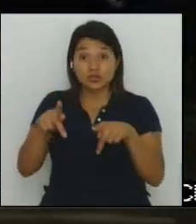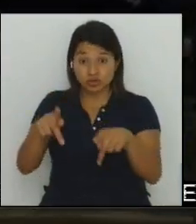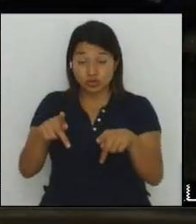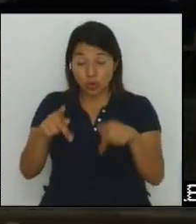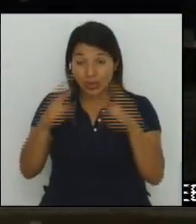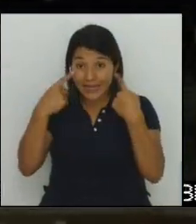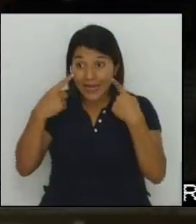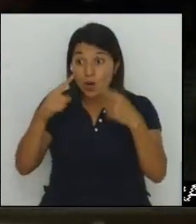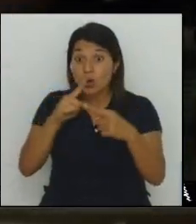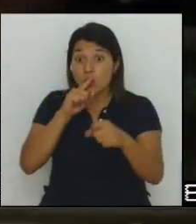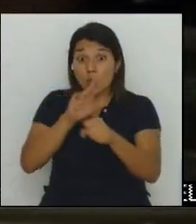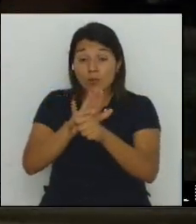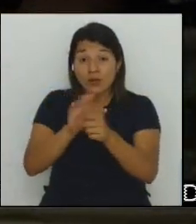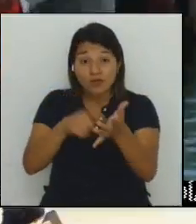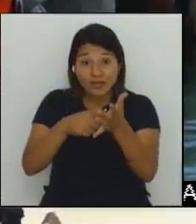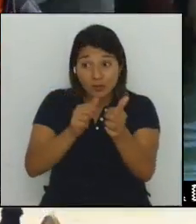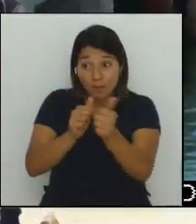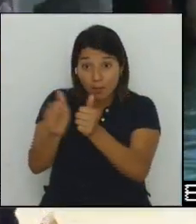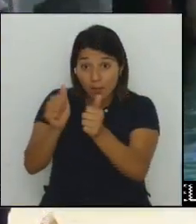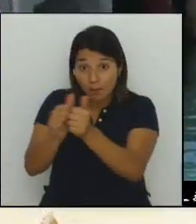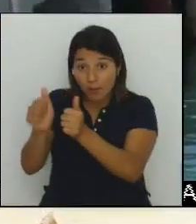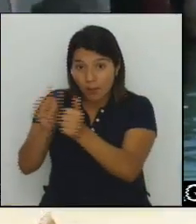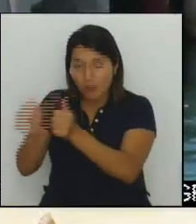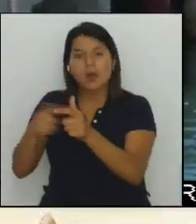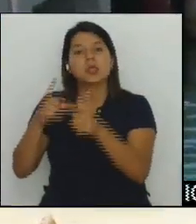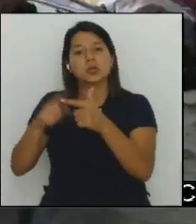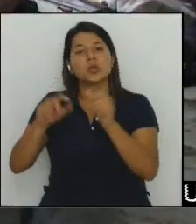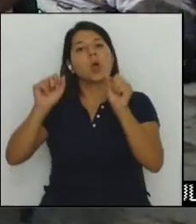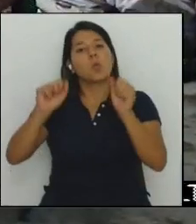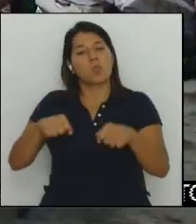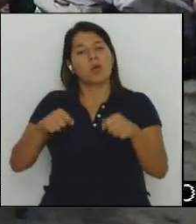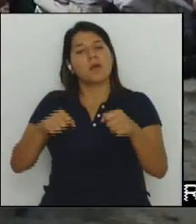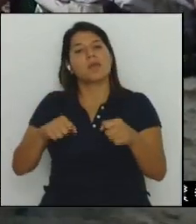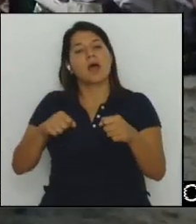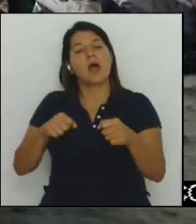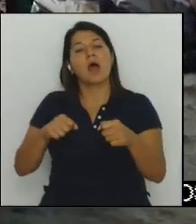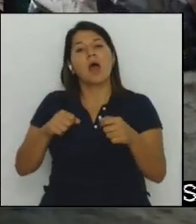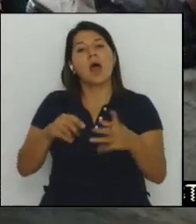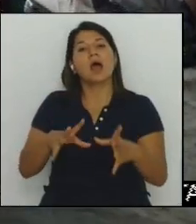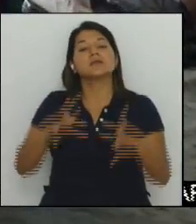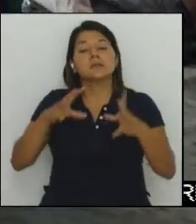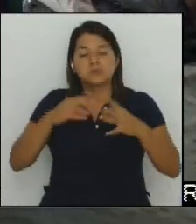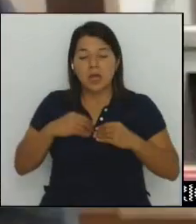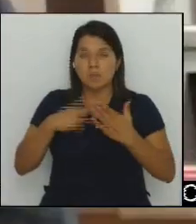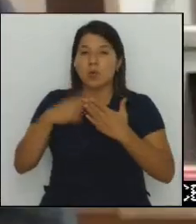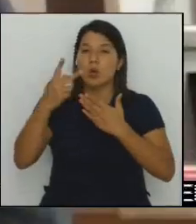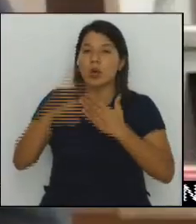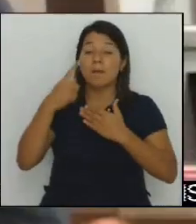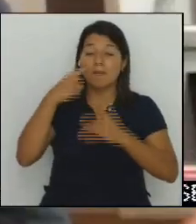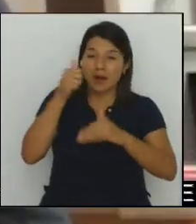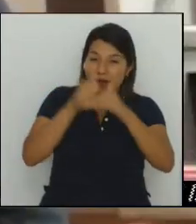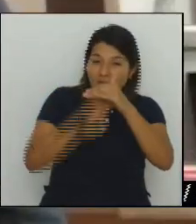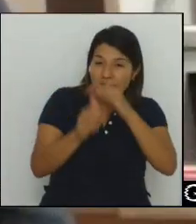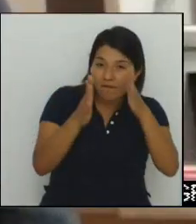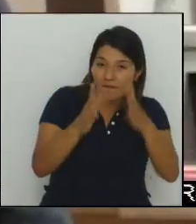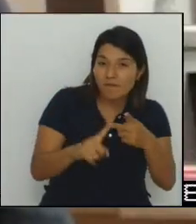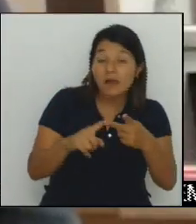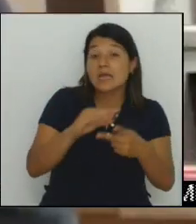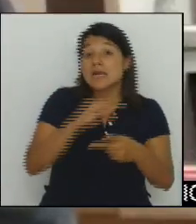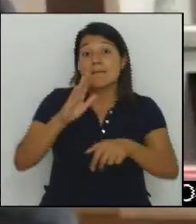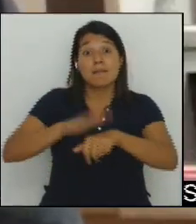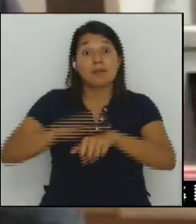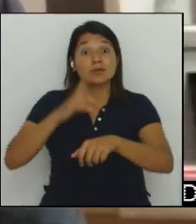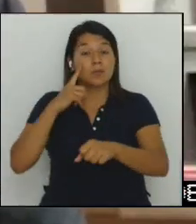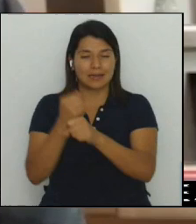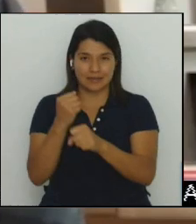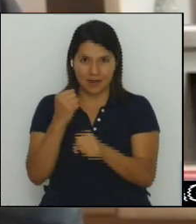puedan acoger en programas de refugiados, reunificación familiar y hasta permisos laborales. Estos centros es que crean muchos